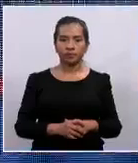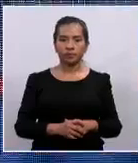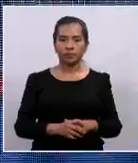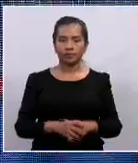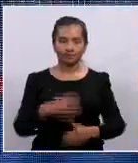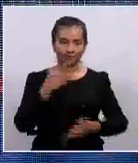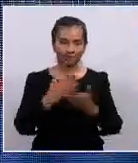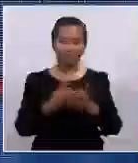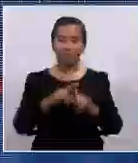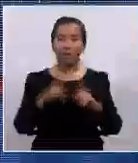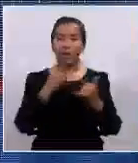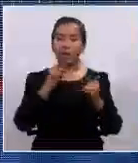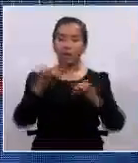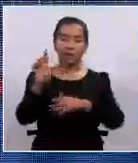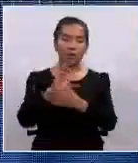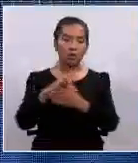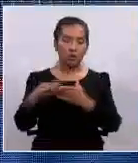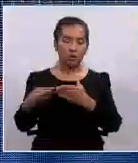y en el departamento de chuquisaca diferentes organizaciones